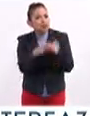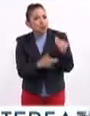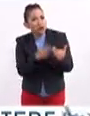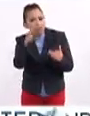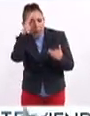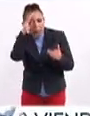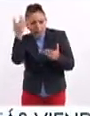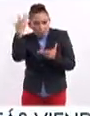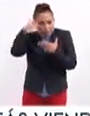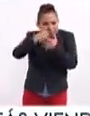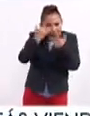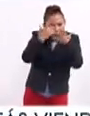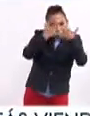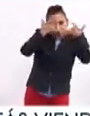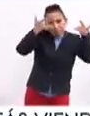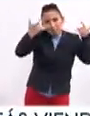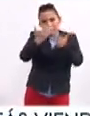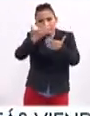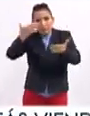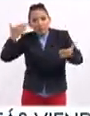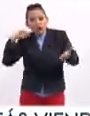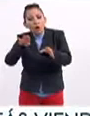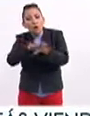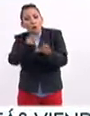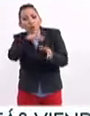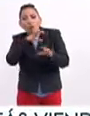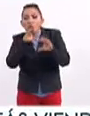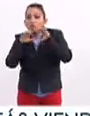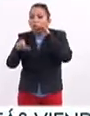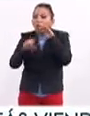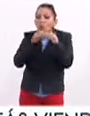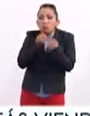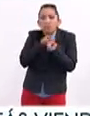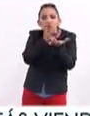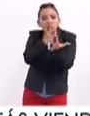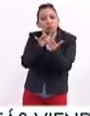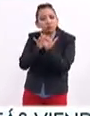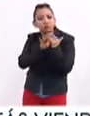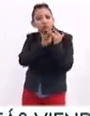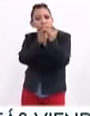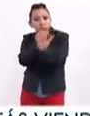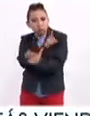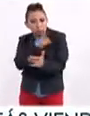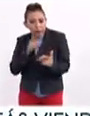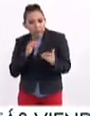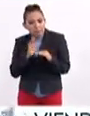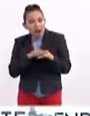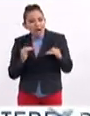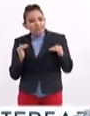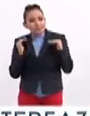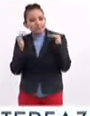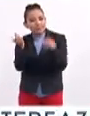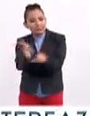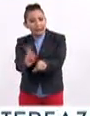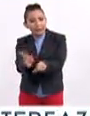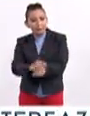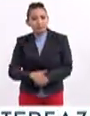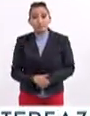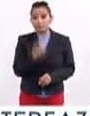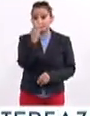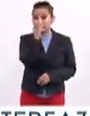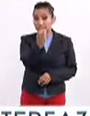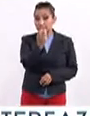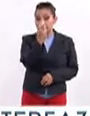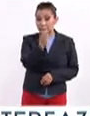el pensamiento ancestral como un medio de comunicación que se debe revitalizar cada día más. Por